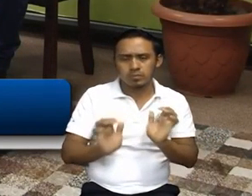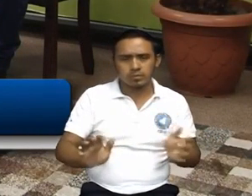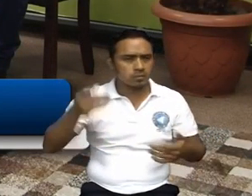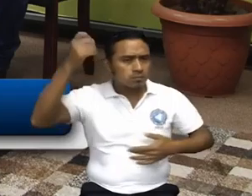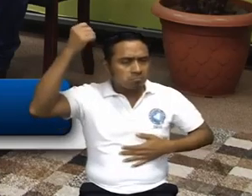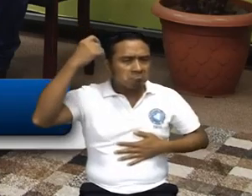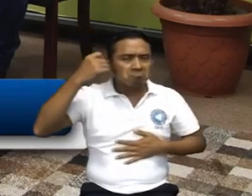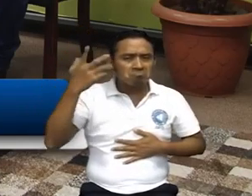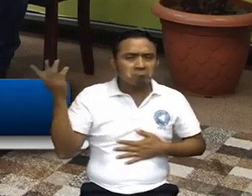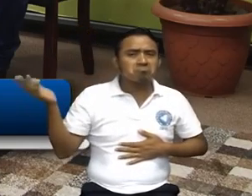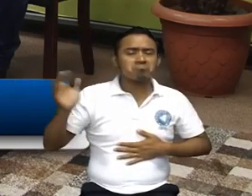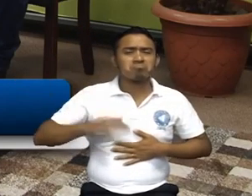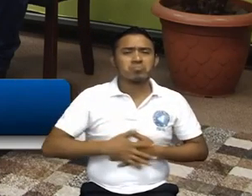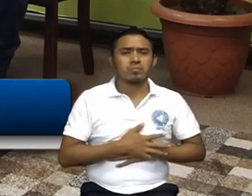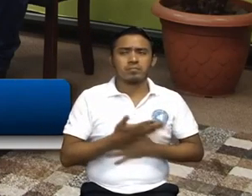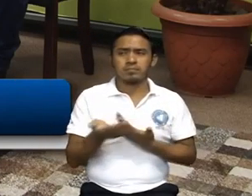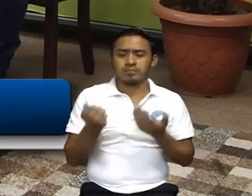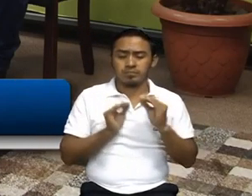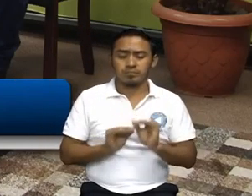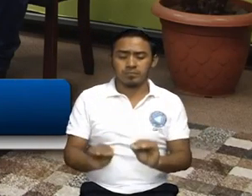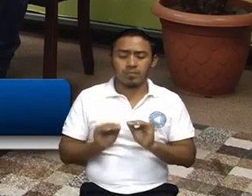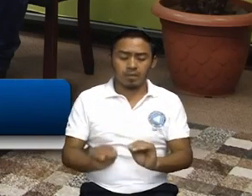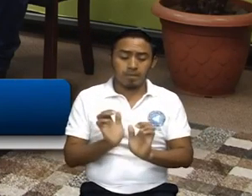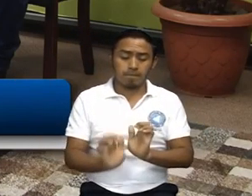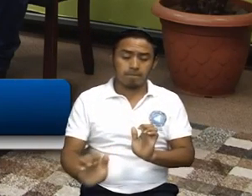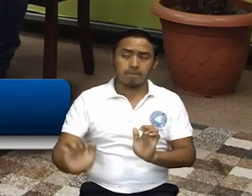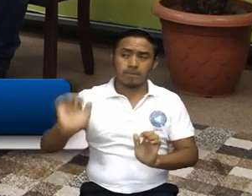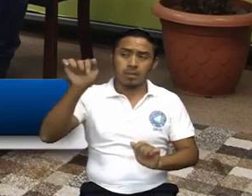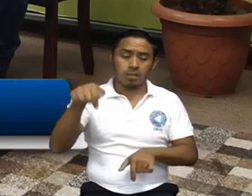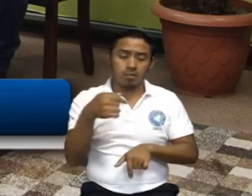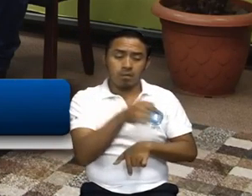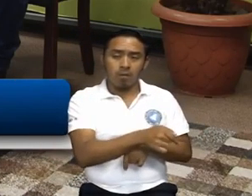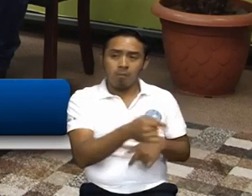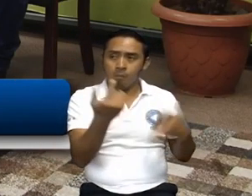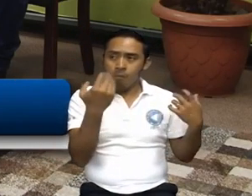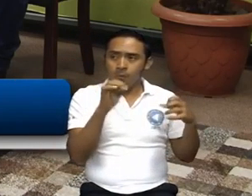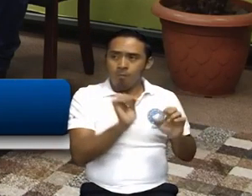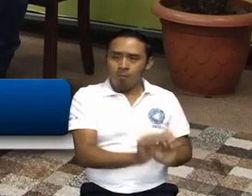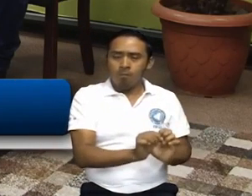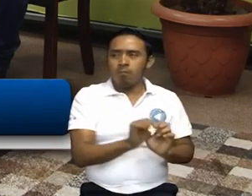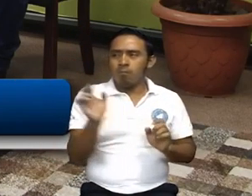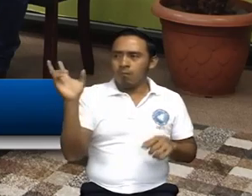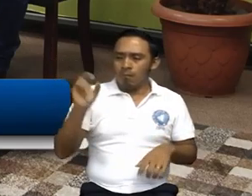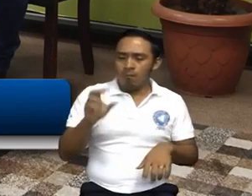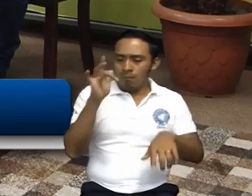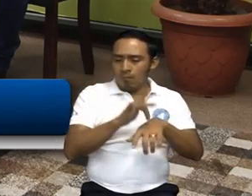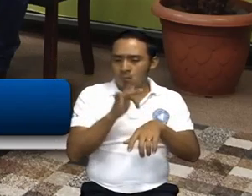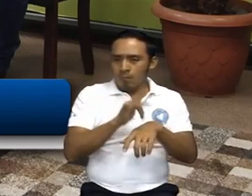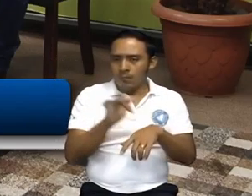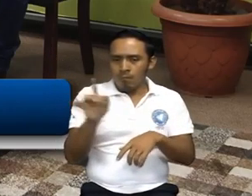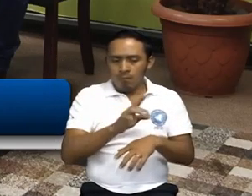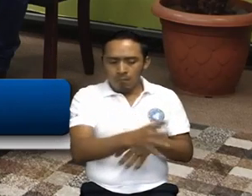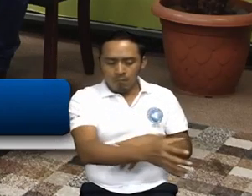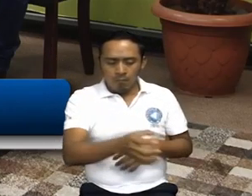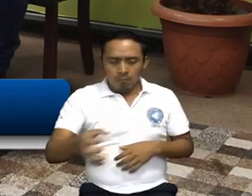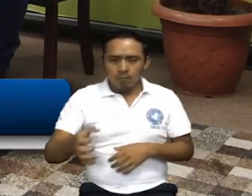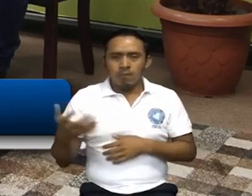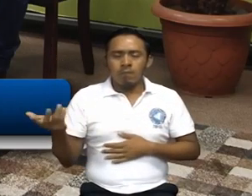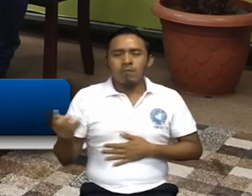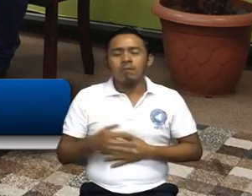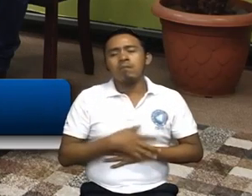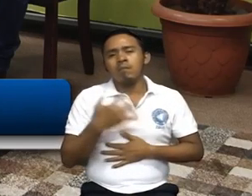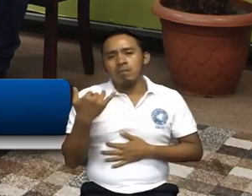también. Así es. Enseñarle desde muy pequeño que esa sustancia o ese tipo de líquido no lo deben usar ellos.